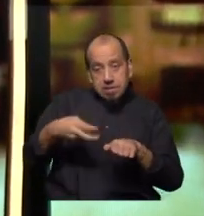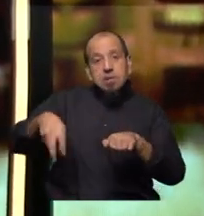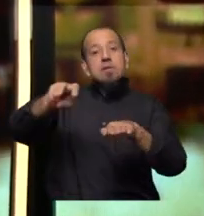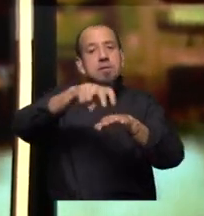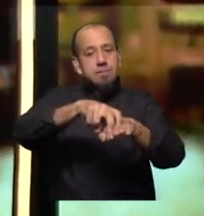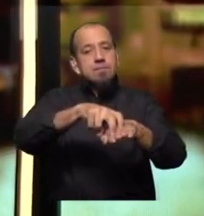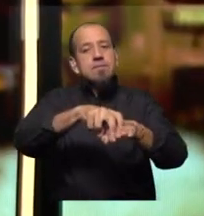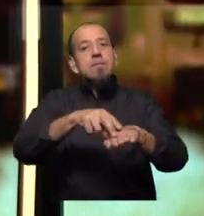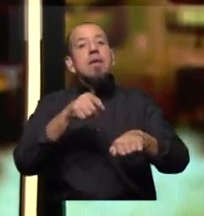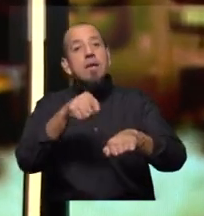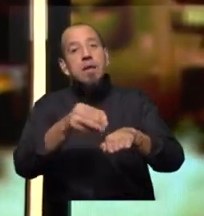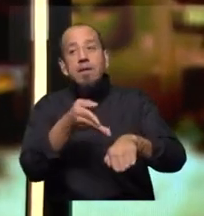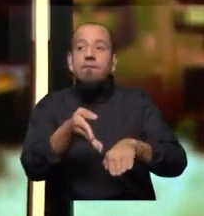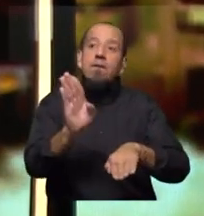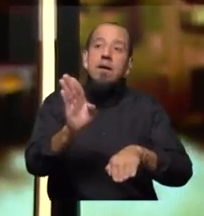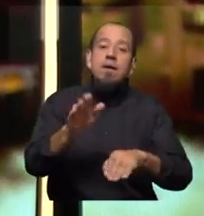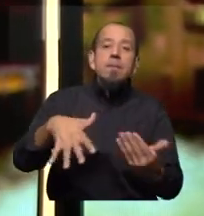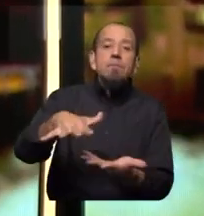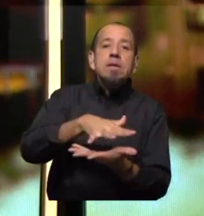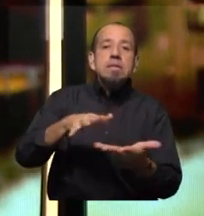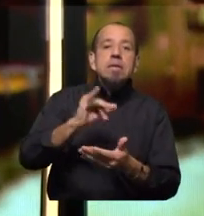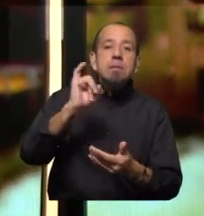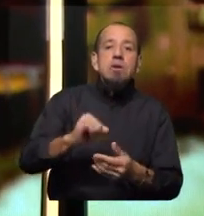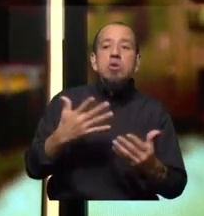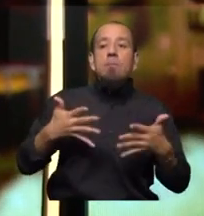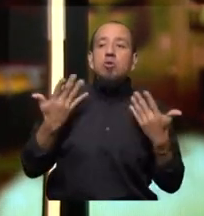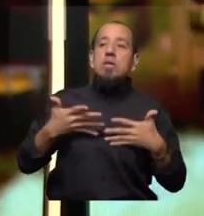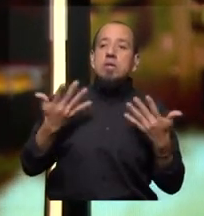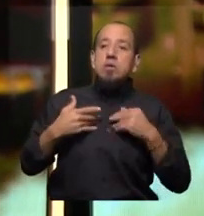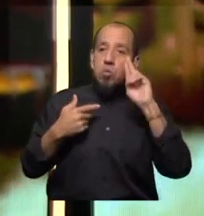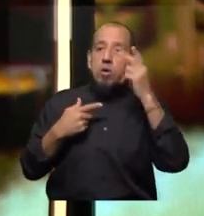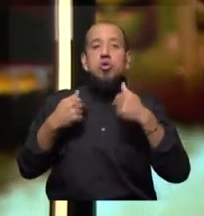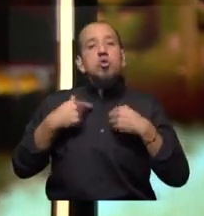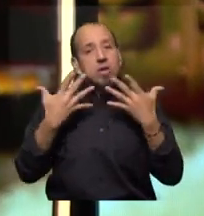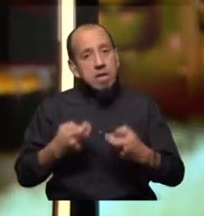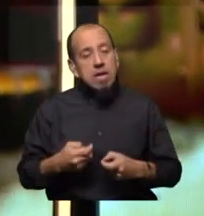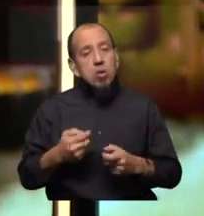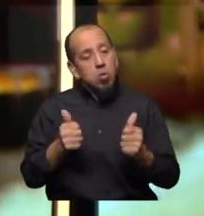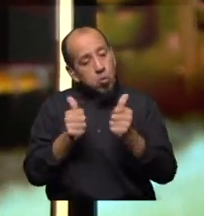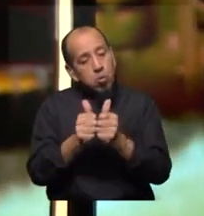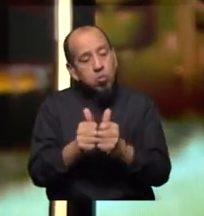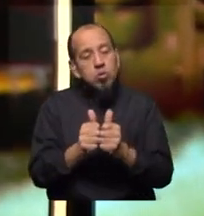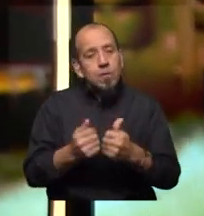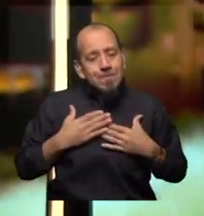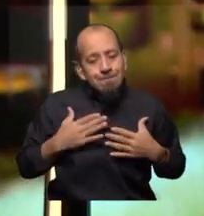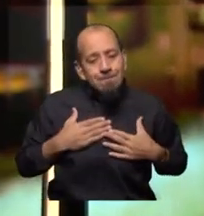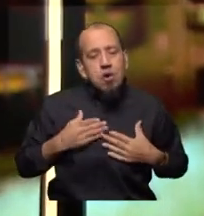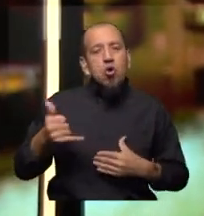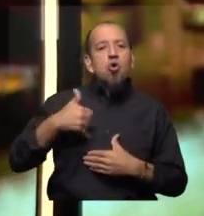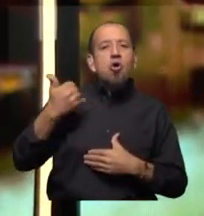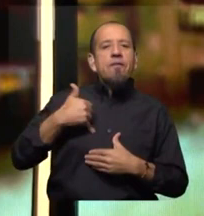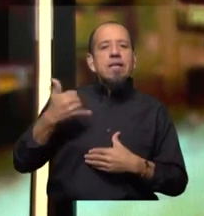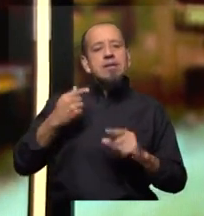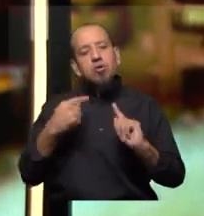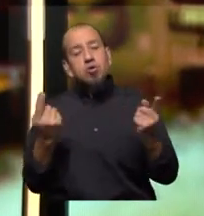un van a la Plaza de Mayo a manifestar por Uruguay los quiero acompañar con toda mi alma son jóvenes